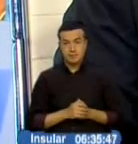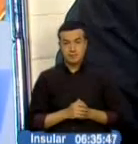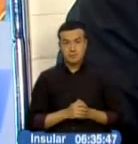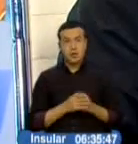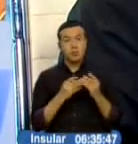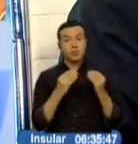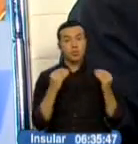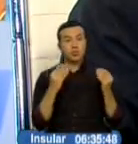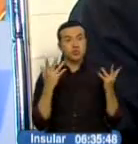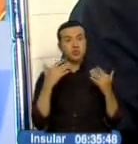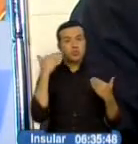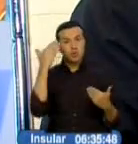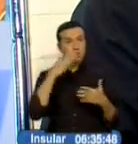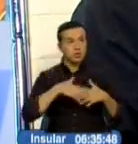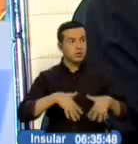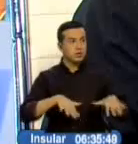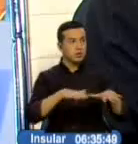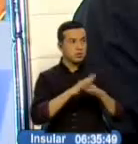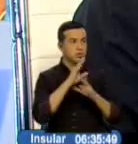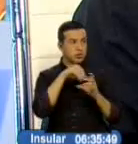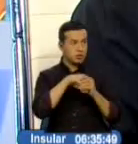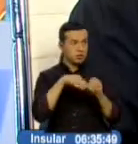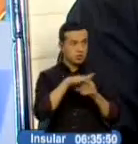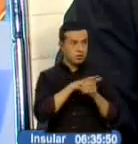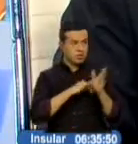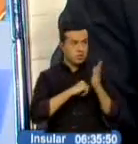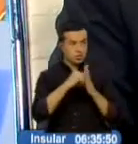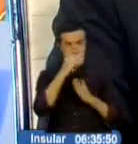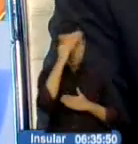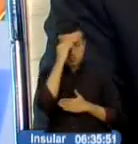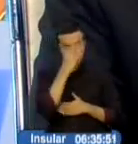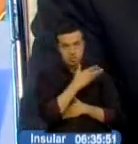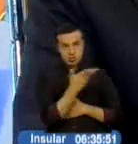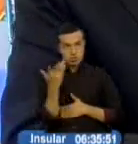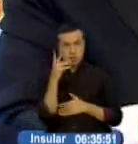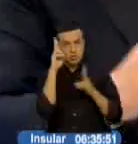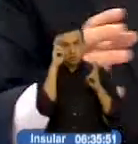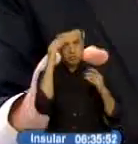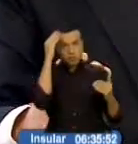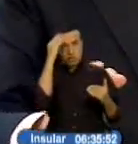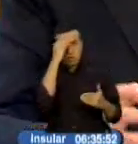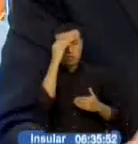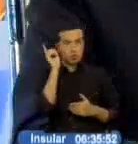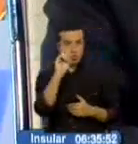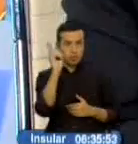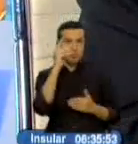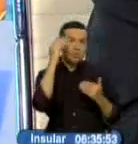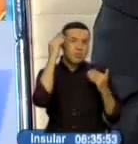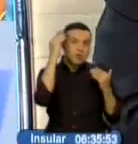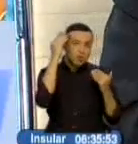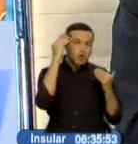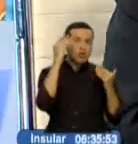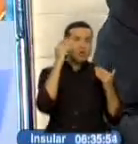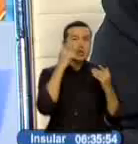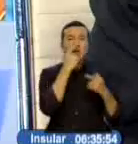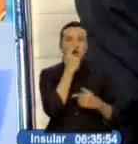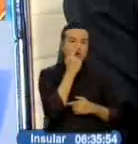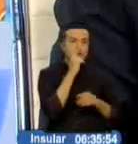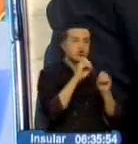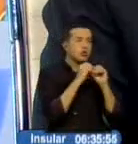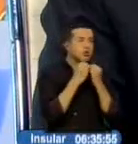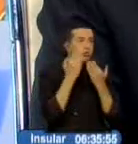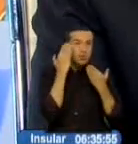hay mucha presencia política al interior del Ministerio de Educación. Y no hablo de la política educativa, hablo de la política de intereses